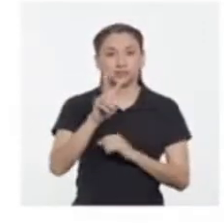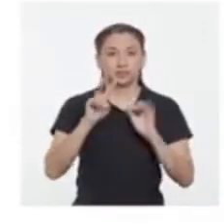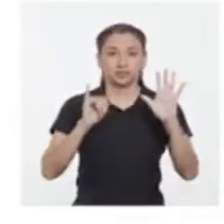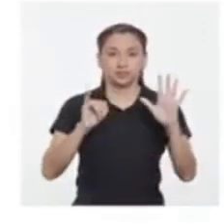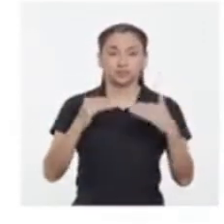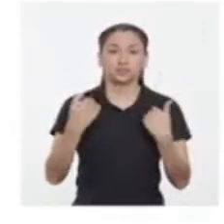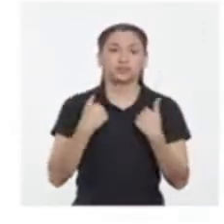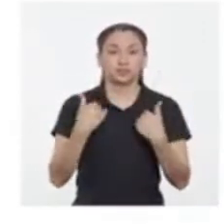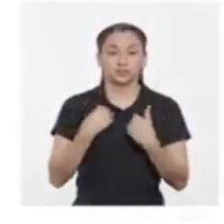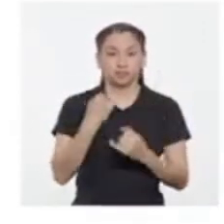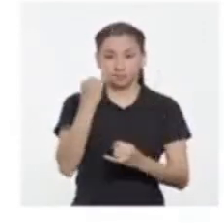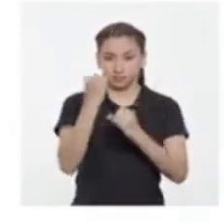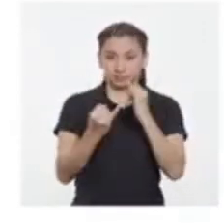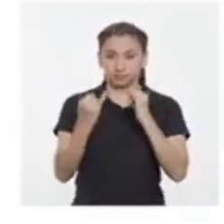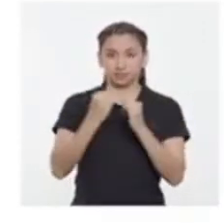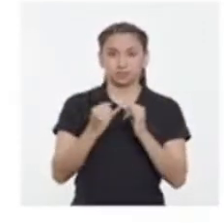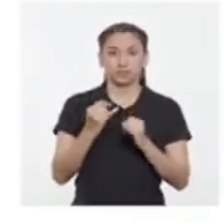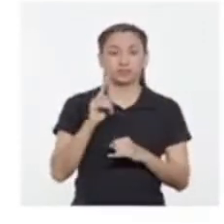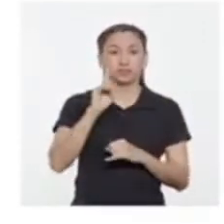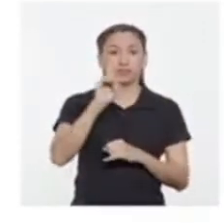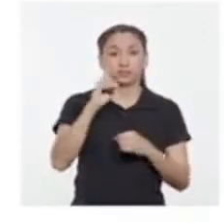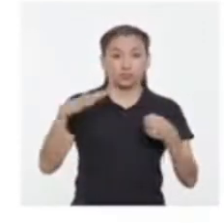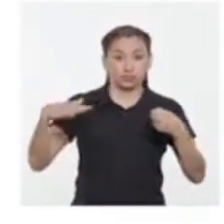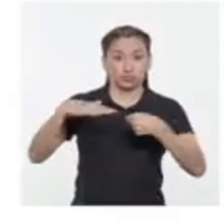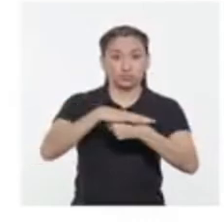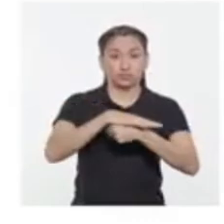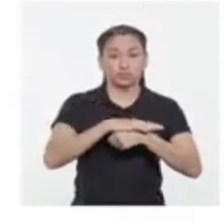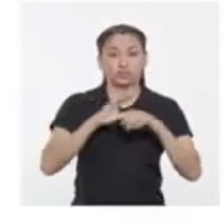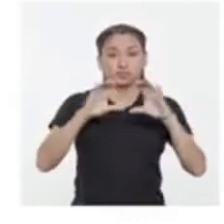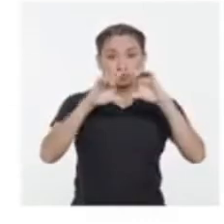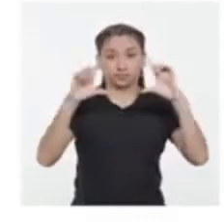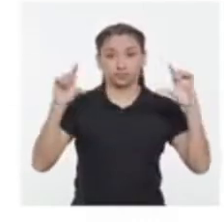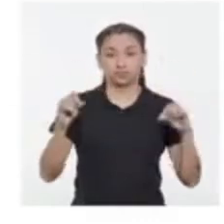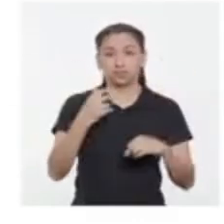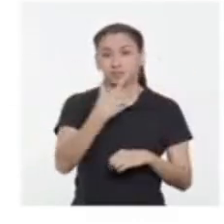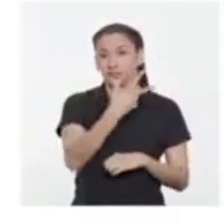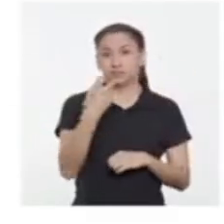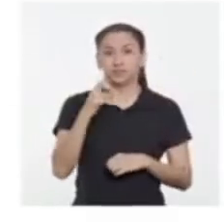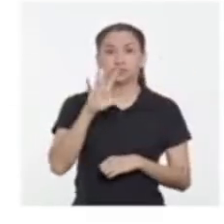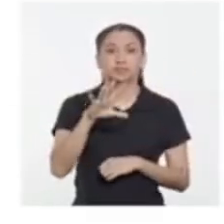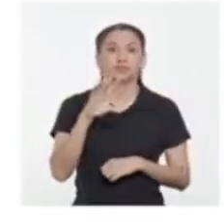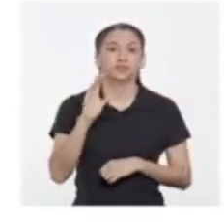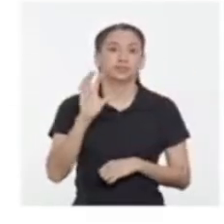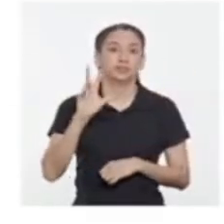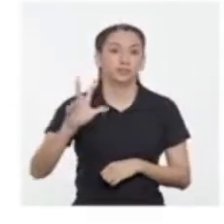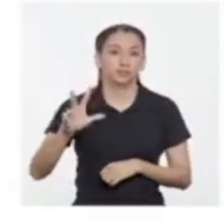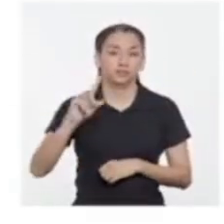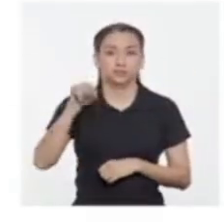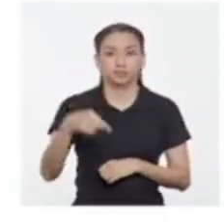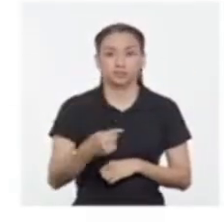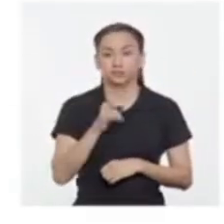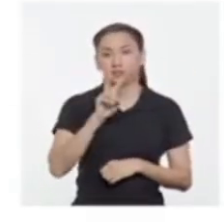39,26 y se obtiene finalmente un área total del cilindro igual a